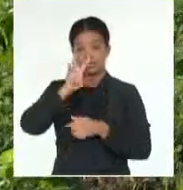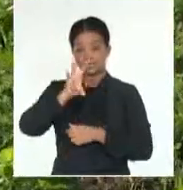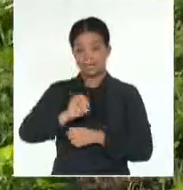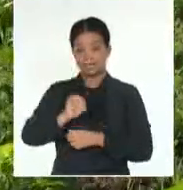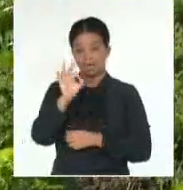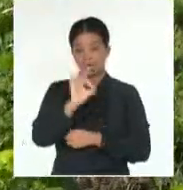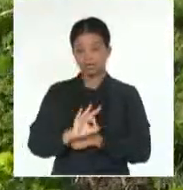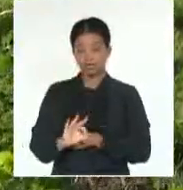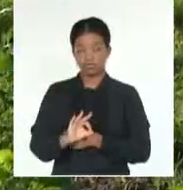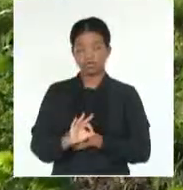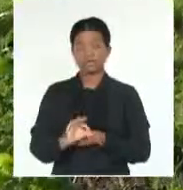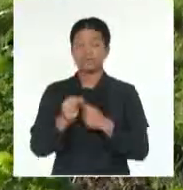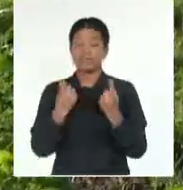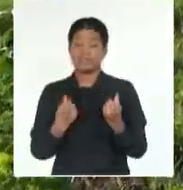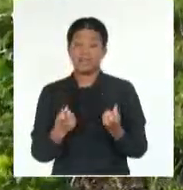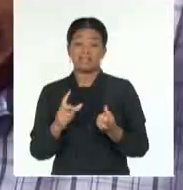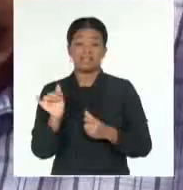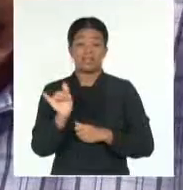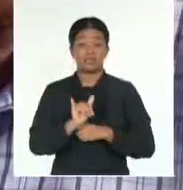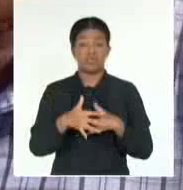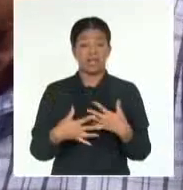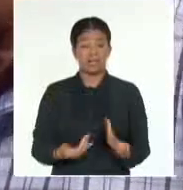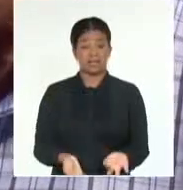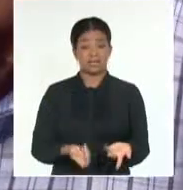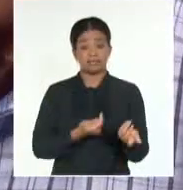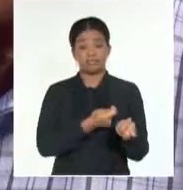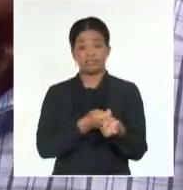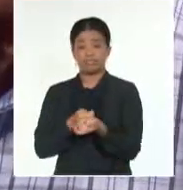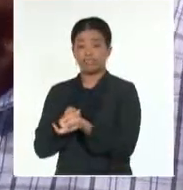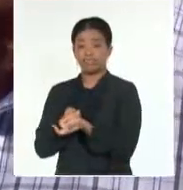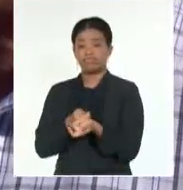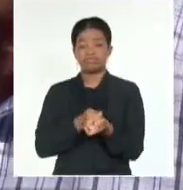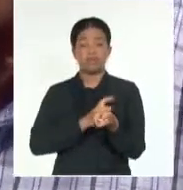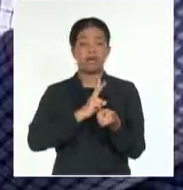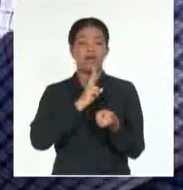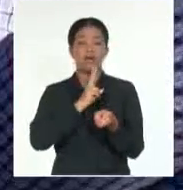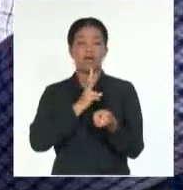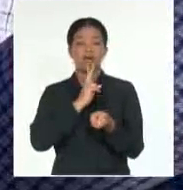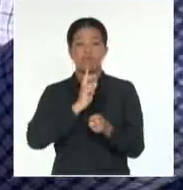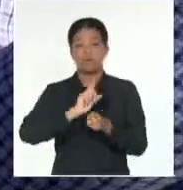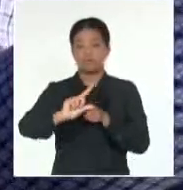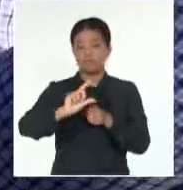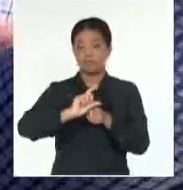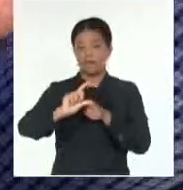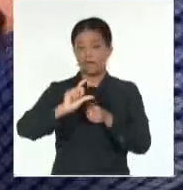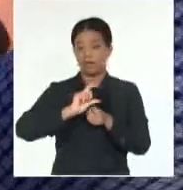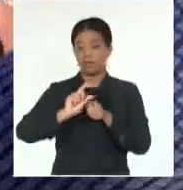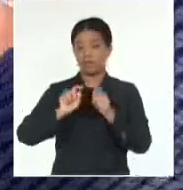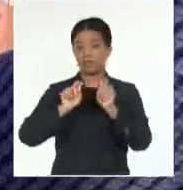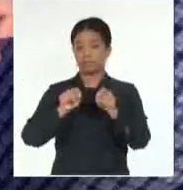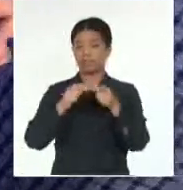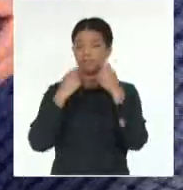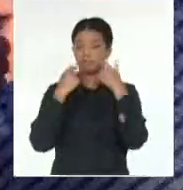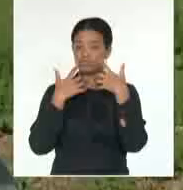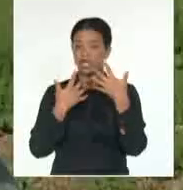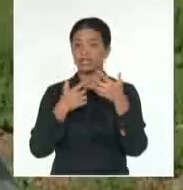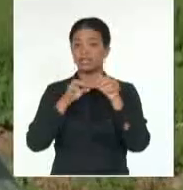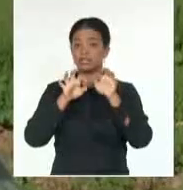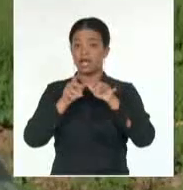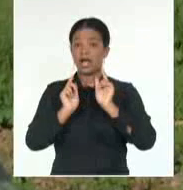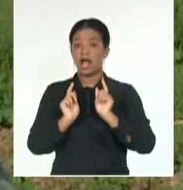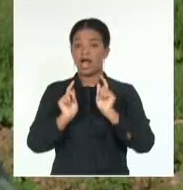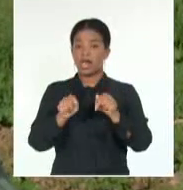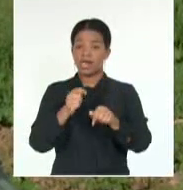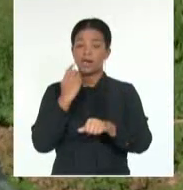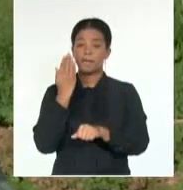cercanas tierras de la cooperativa Mártires de Barbados, desde donde el secretario de organización del Comité Central del Partido llamó a